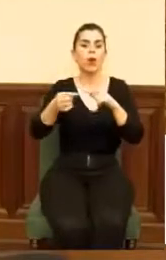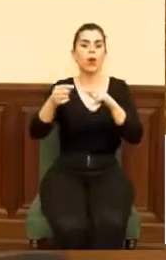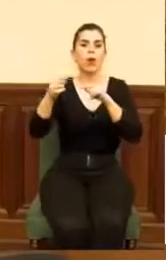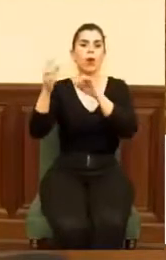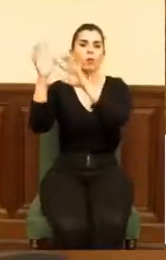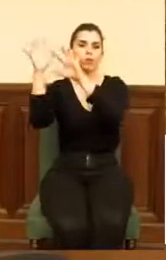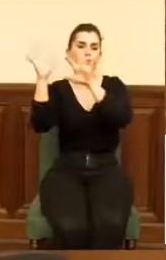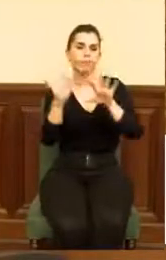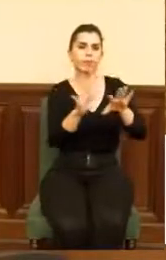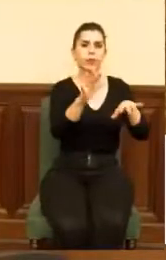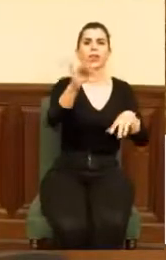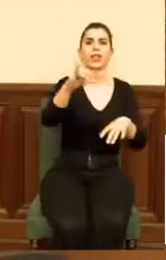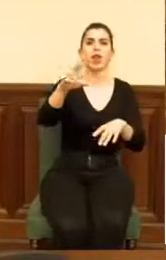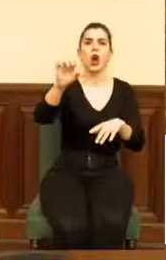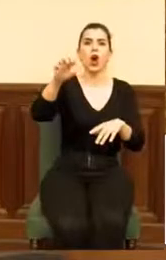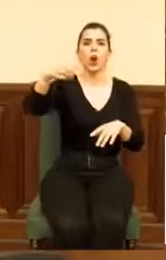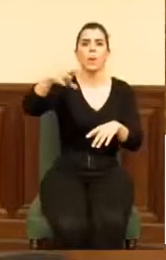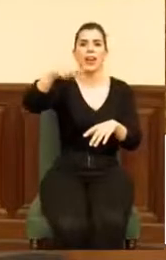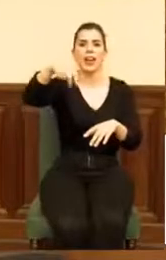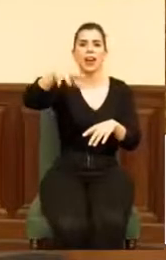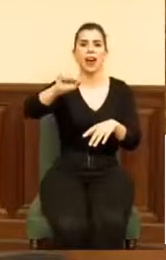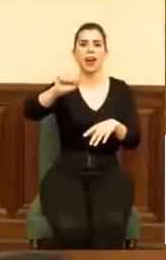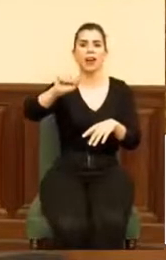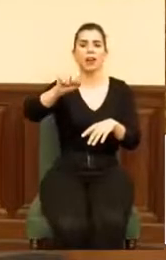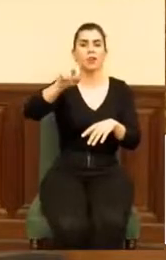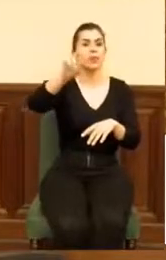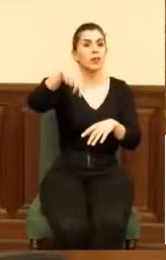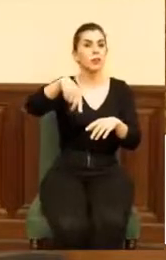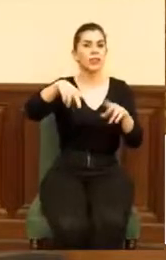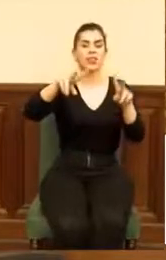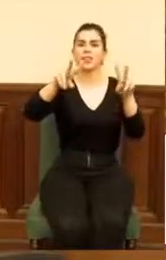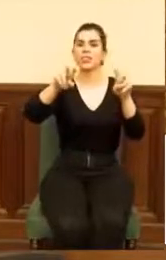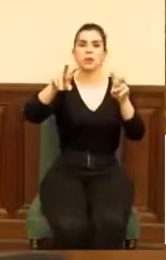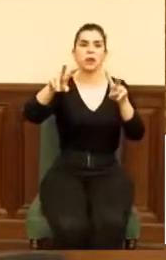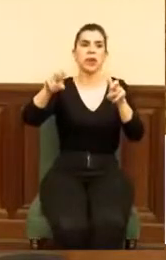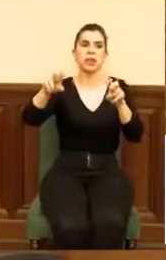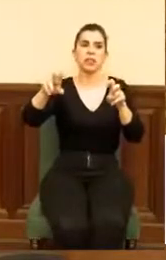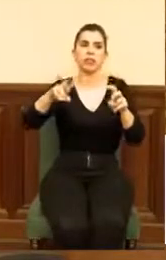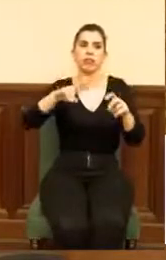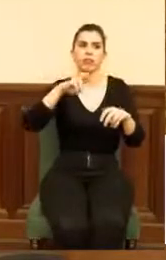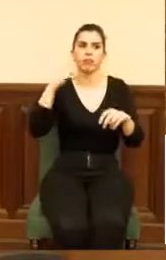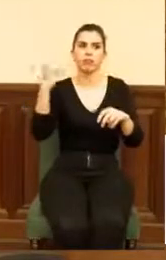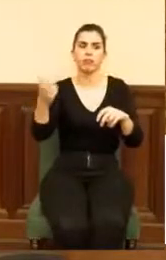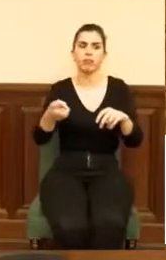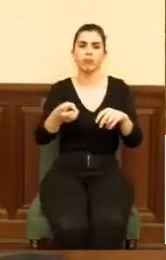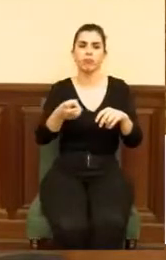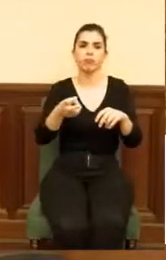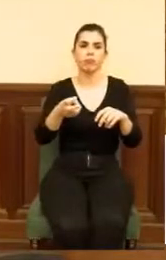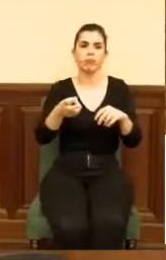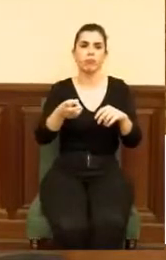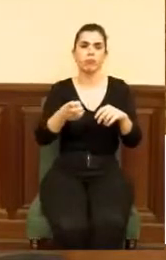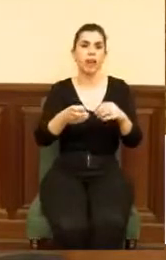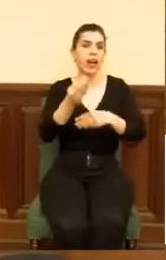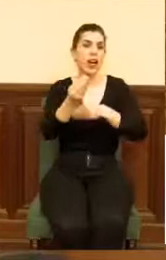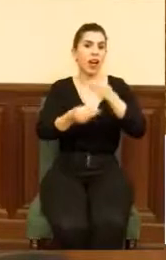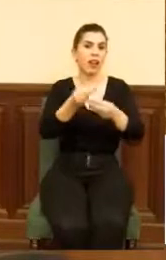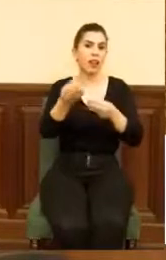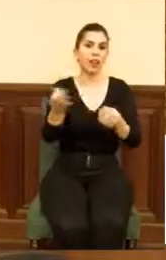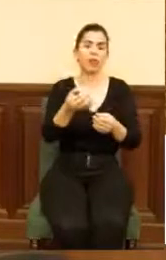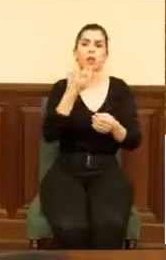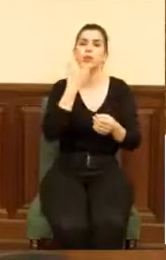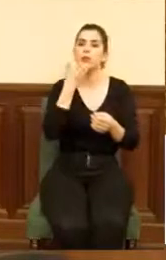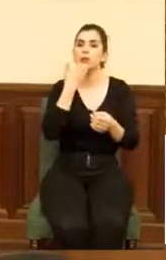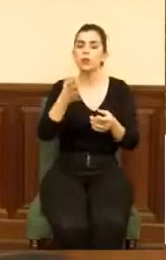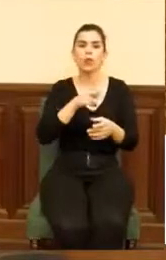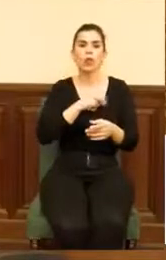borrasca Filomena, sino sobre cualquier tema o cualquier trámite que tengan que realizar. Como ha mencionado